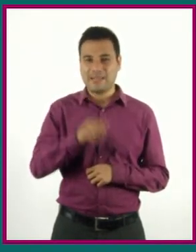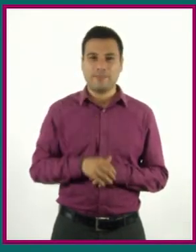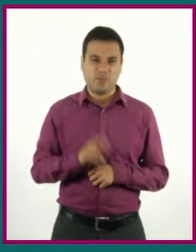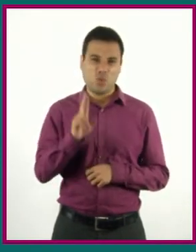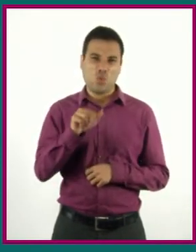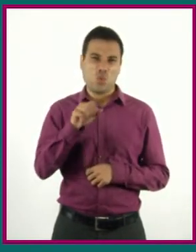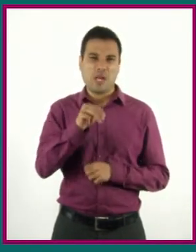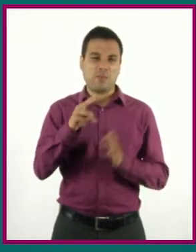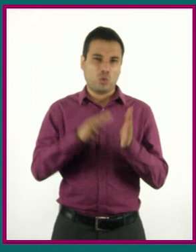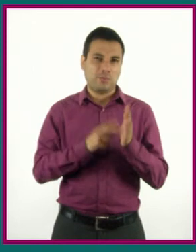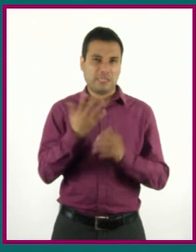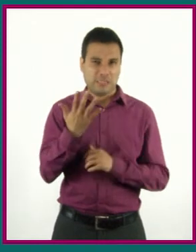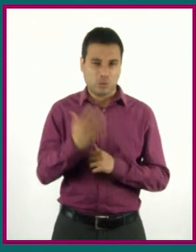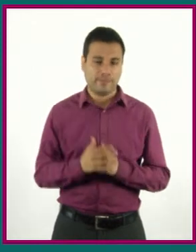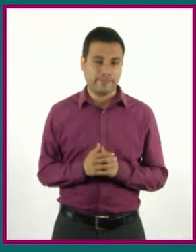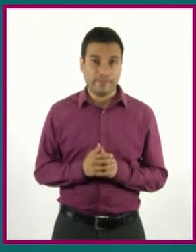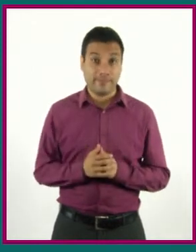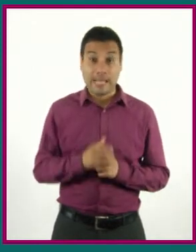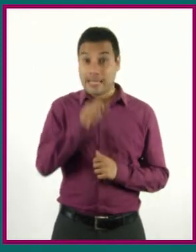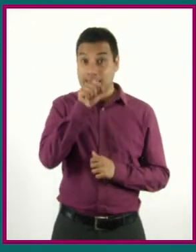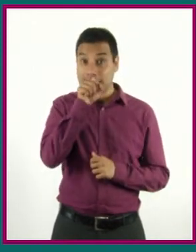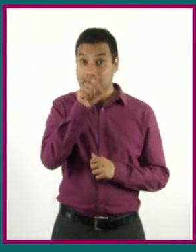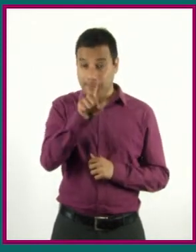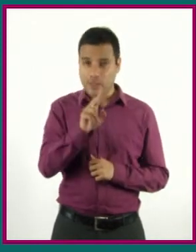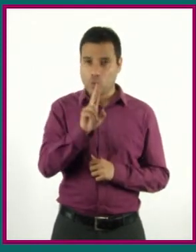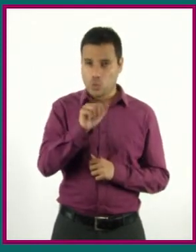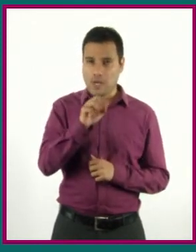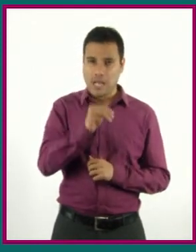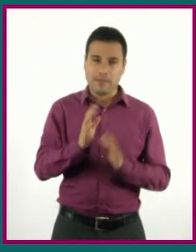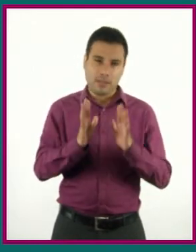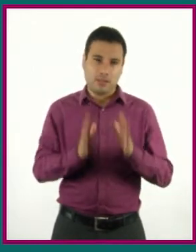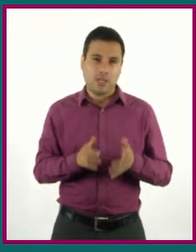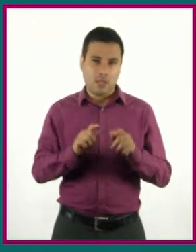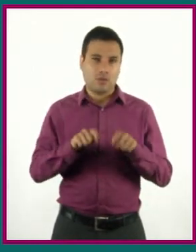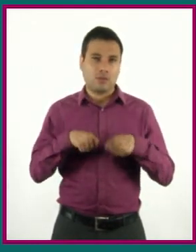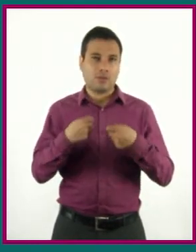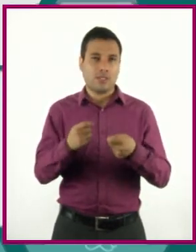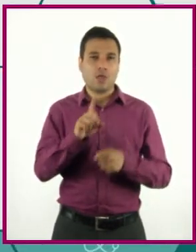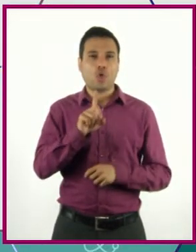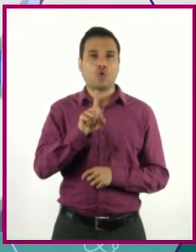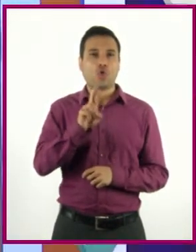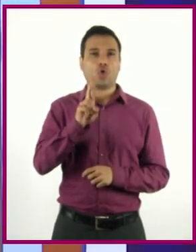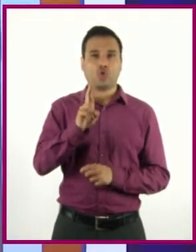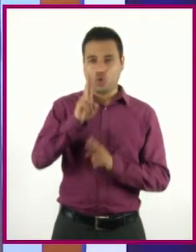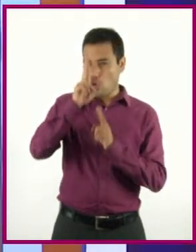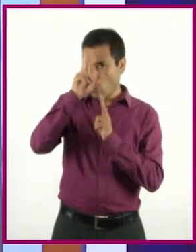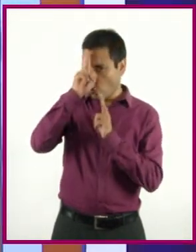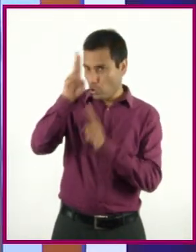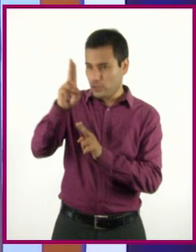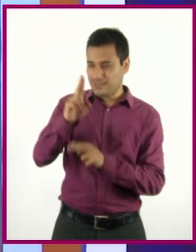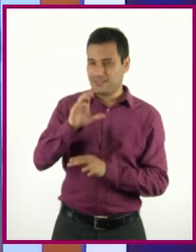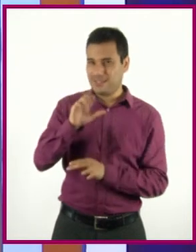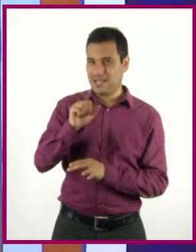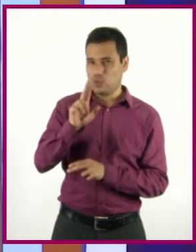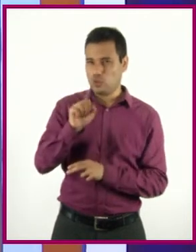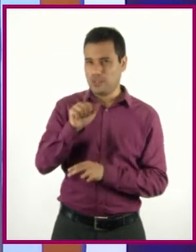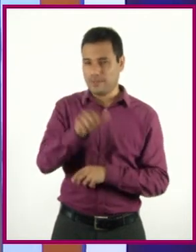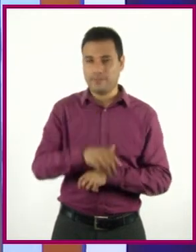2005. También la UNAM le otorgó un doctorado honoris causa.